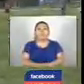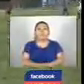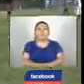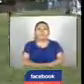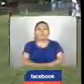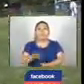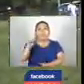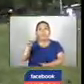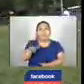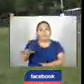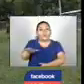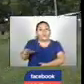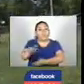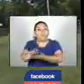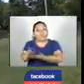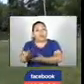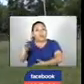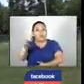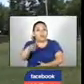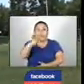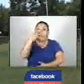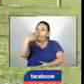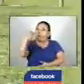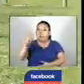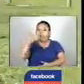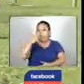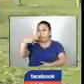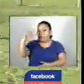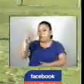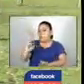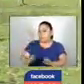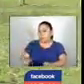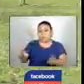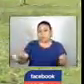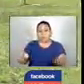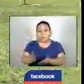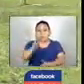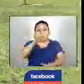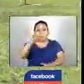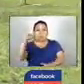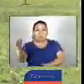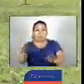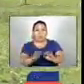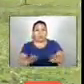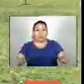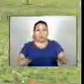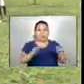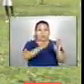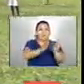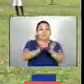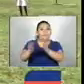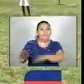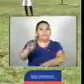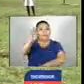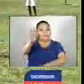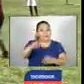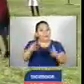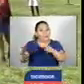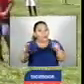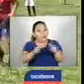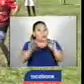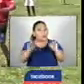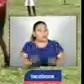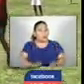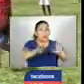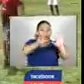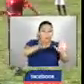Esta escuelita deportiva en la zona sur de Aguachapán tiene oportunidades para 100 niños en cuatro niveles y las edades oscilan